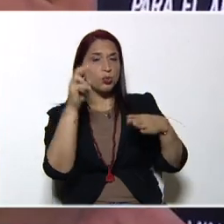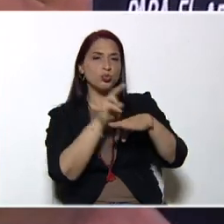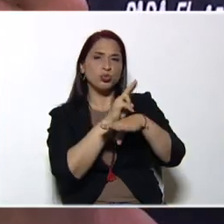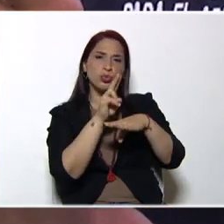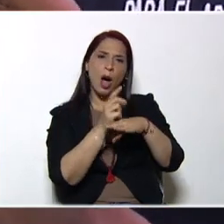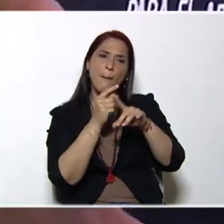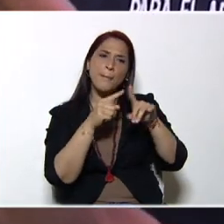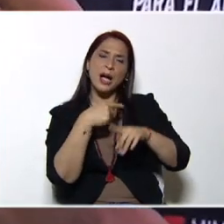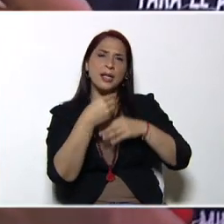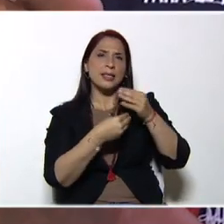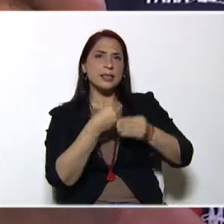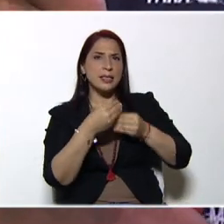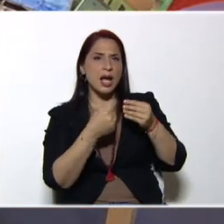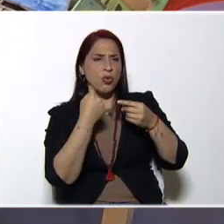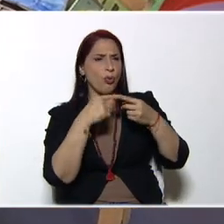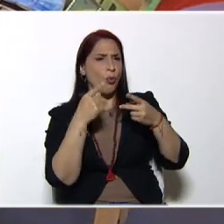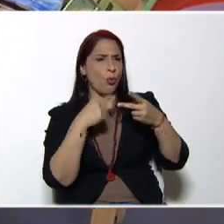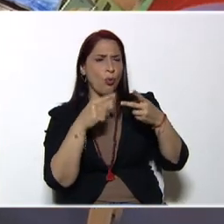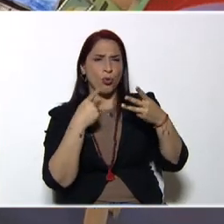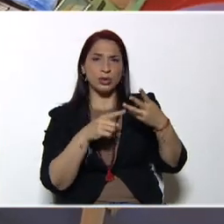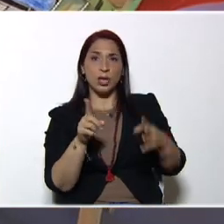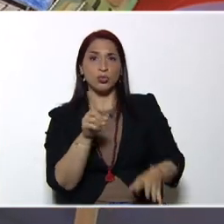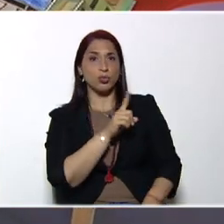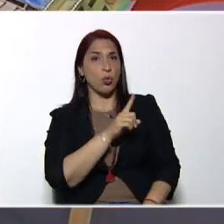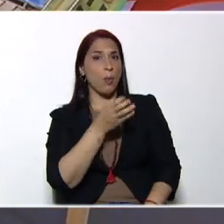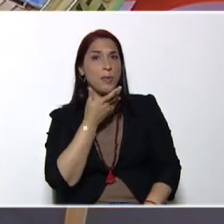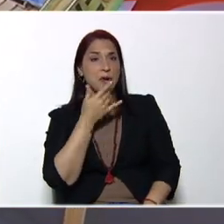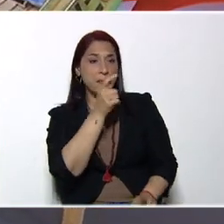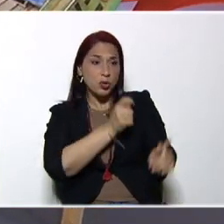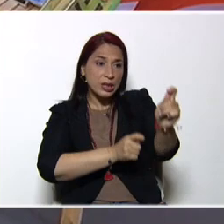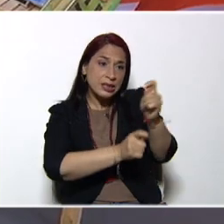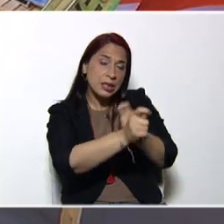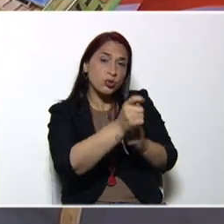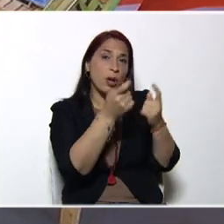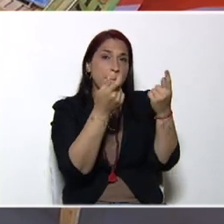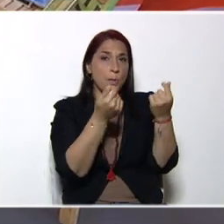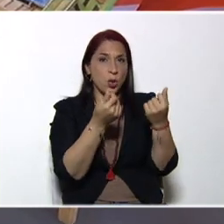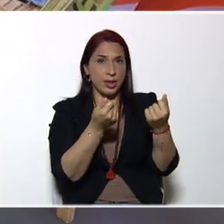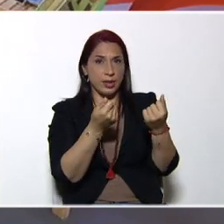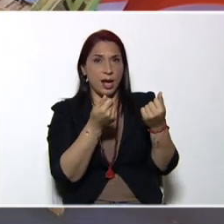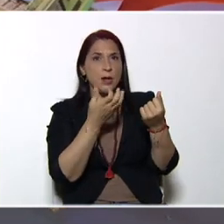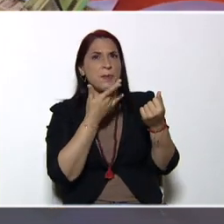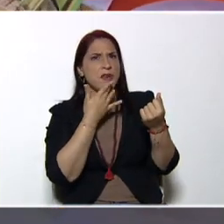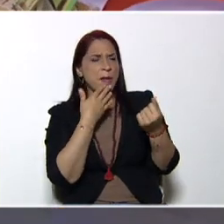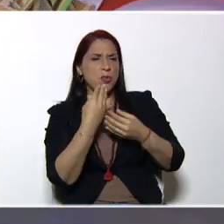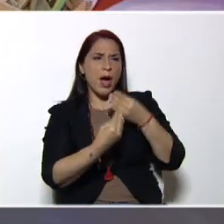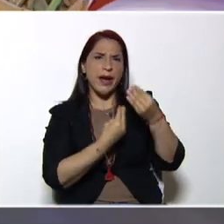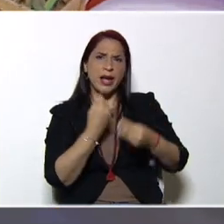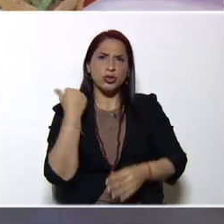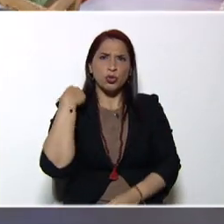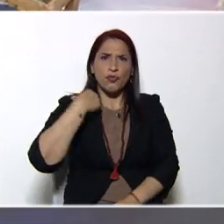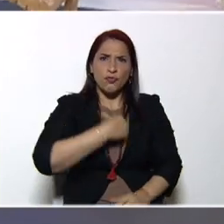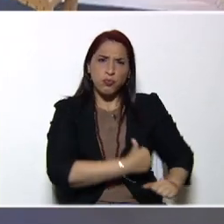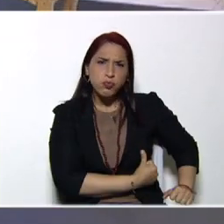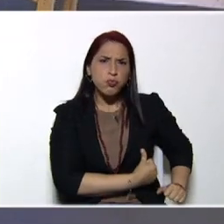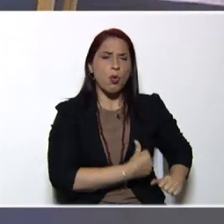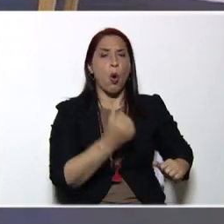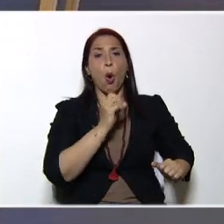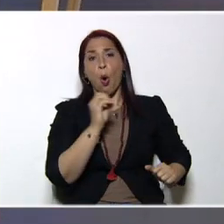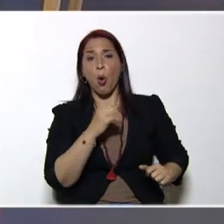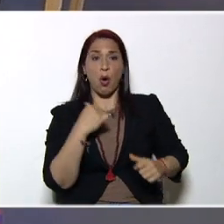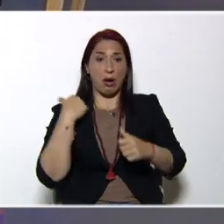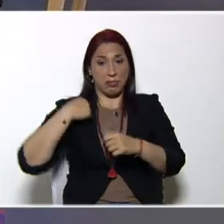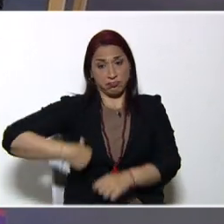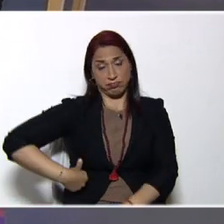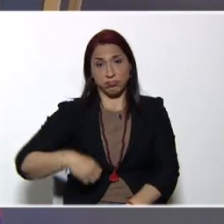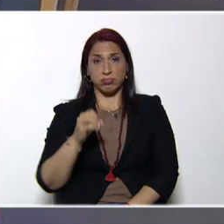hacer otras cosas que no son para hacer transacciones monetarias, sino que han hecho bolsos, carteras y eso. Entonces, quiero que tomen en